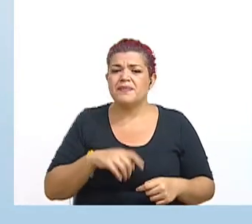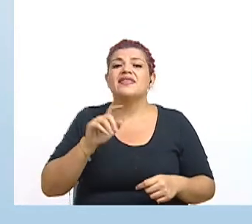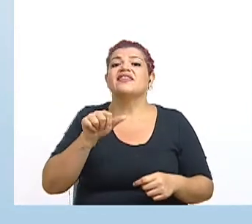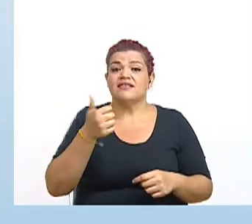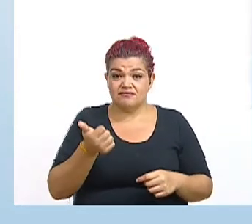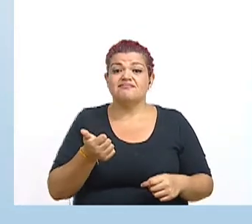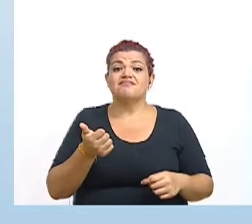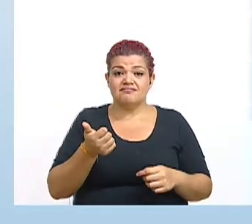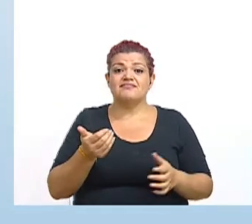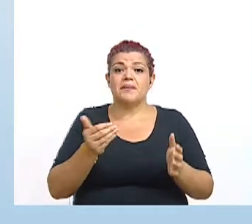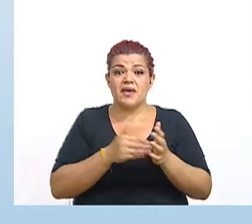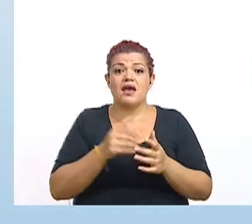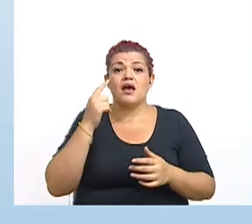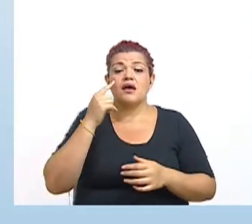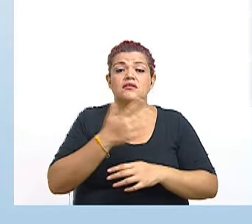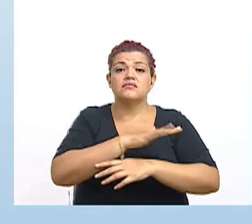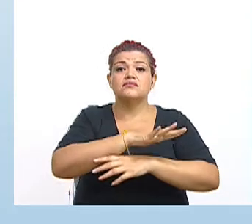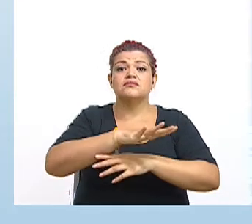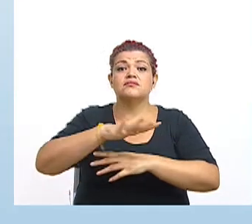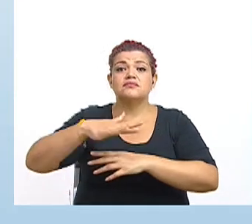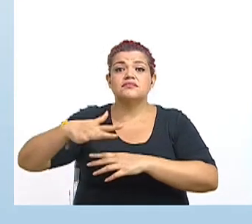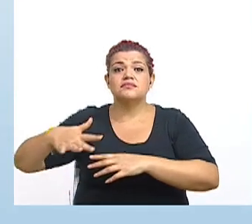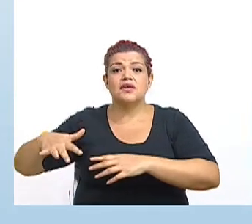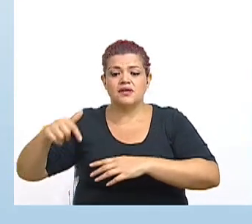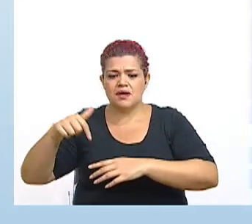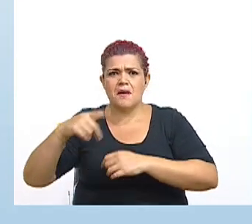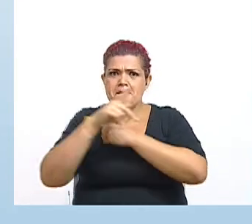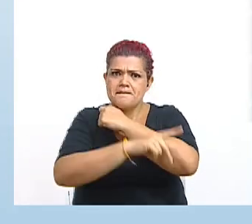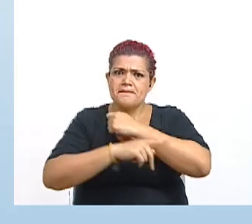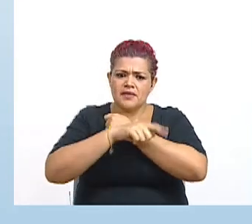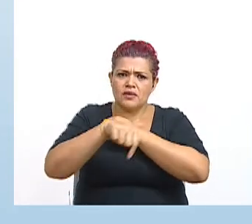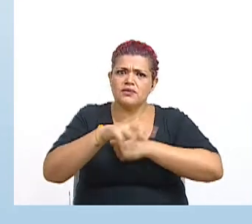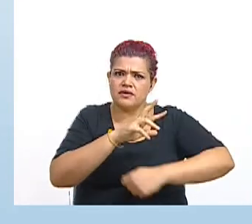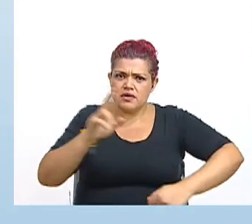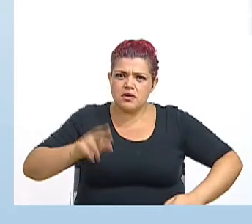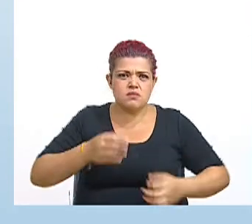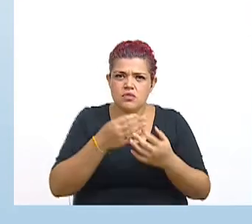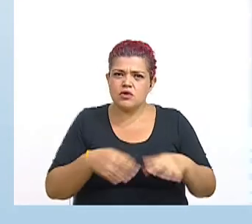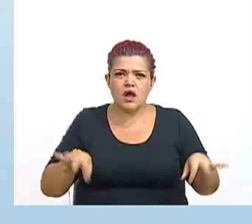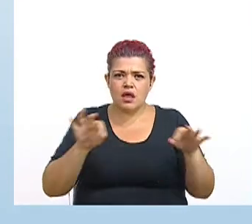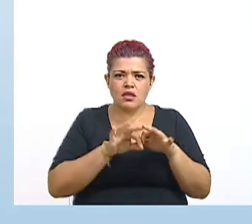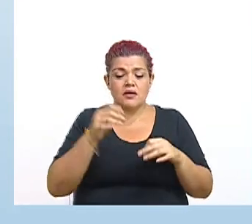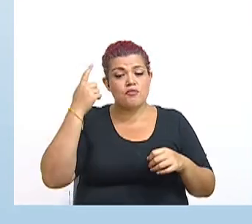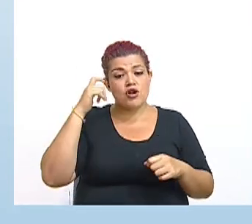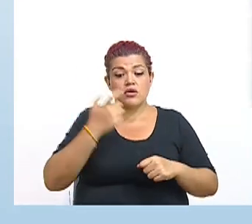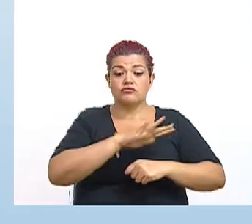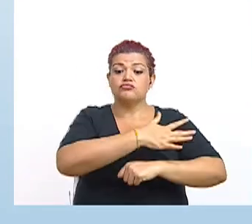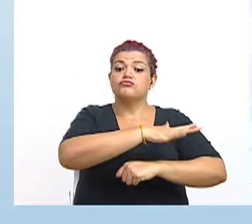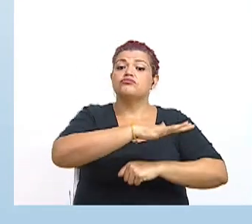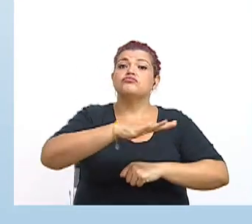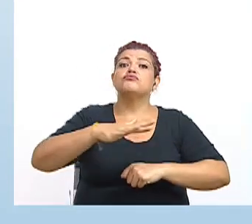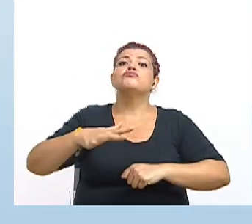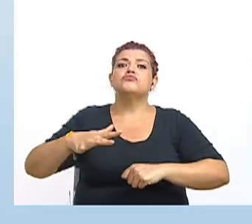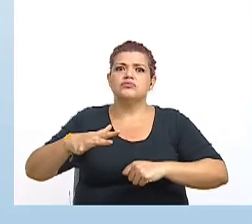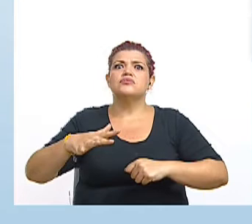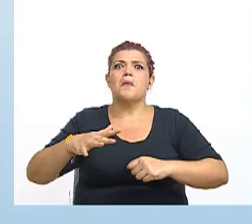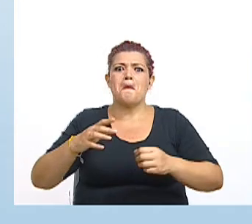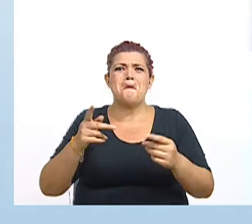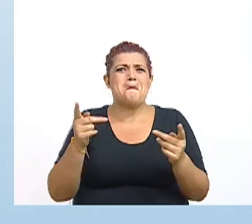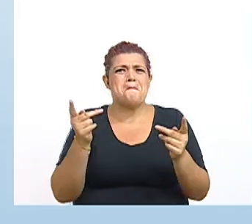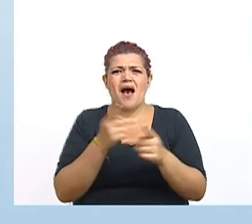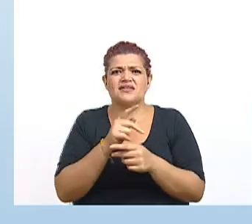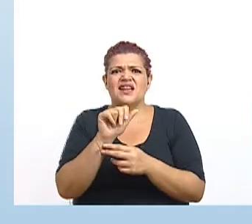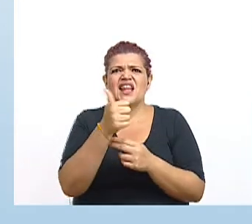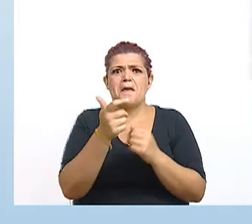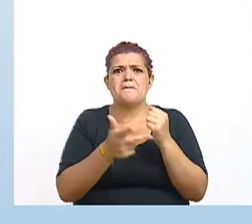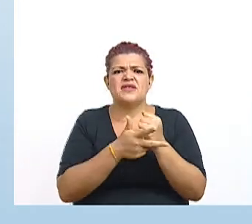también la parte marítima, muy importante en un país como el nuestro. Y es que la superficie marina de Costa Rica es prácticamente 10